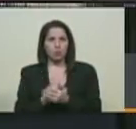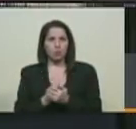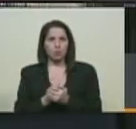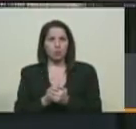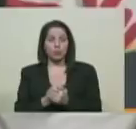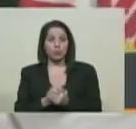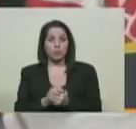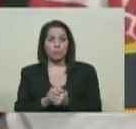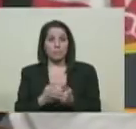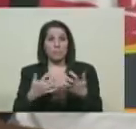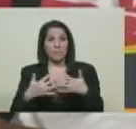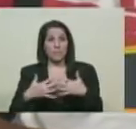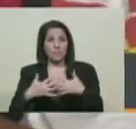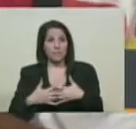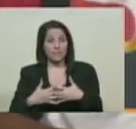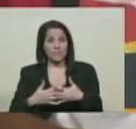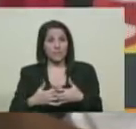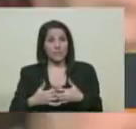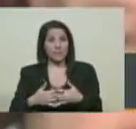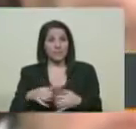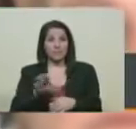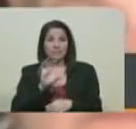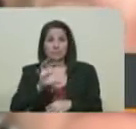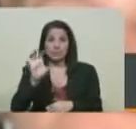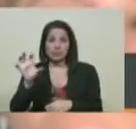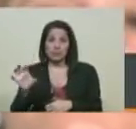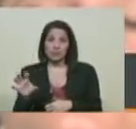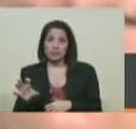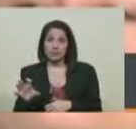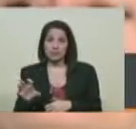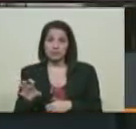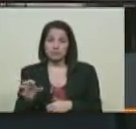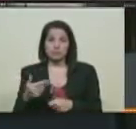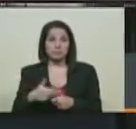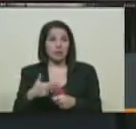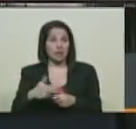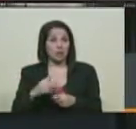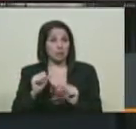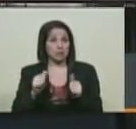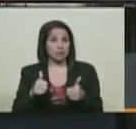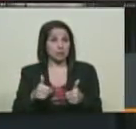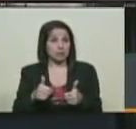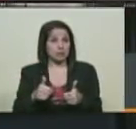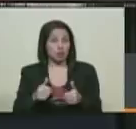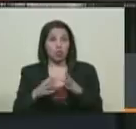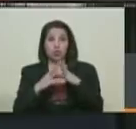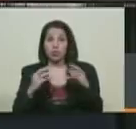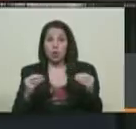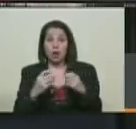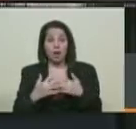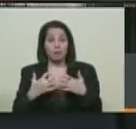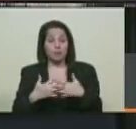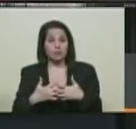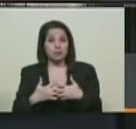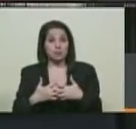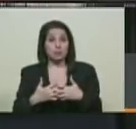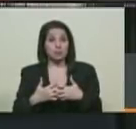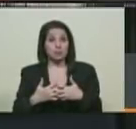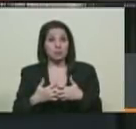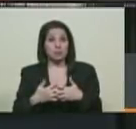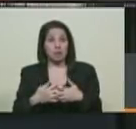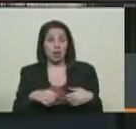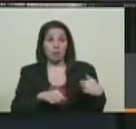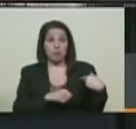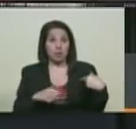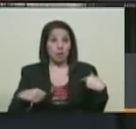empresas del Estado, empezando por PDVSA, atención compañeros, todas las empresas, empresas